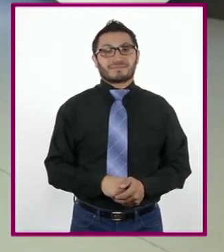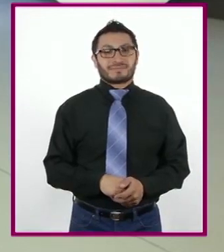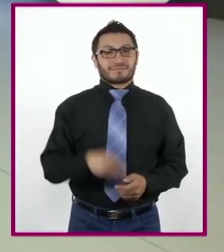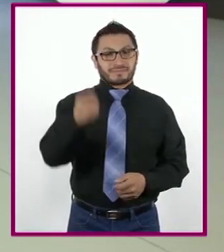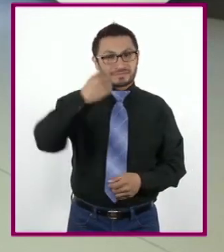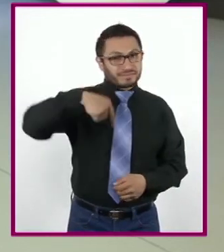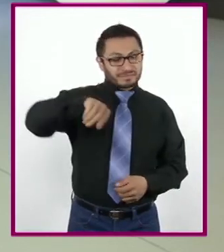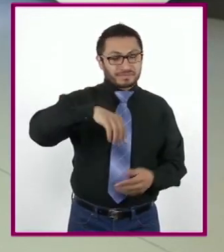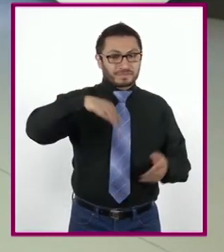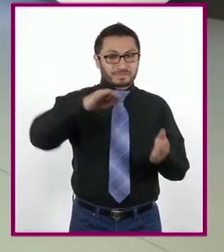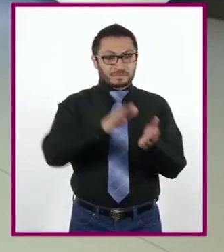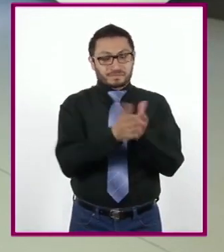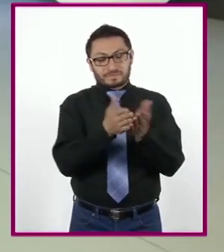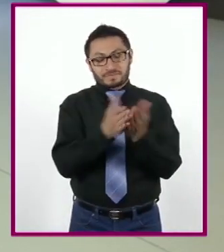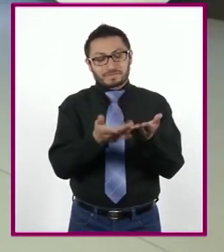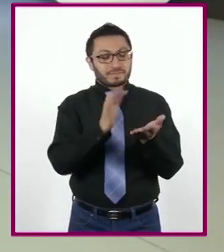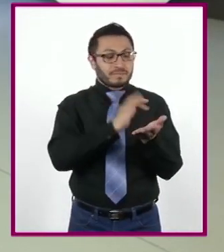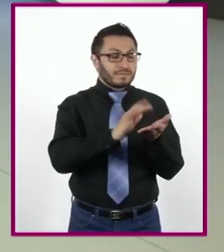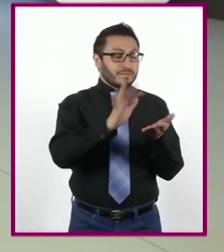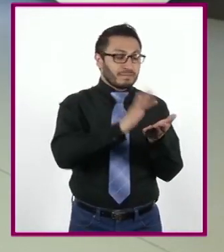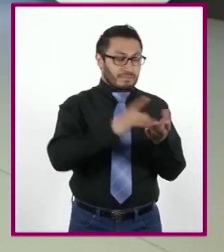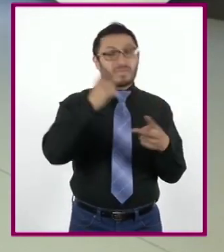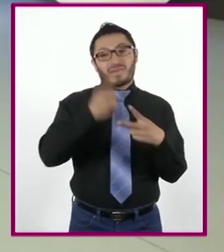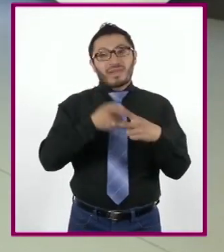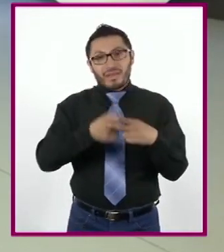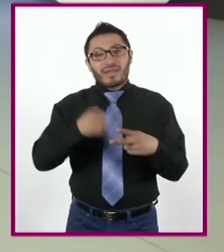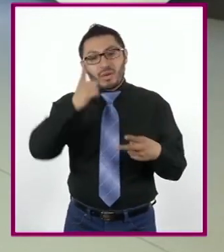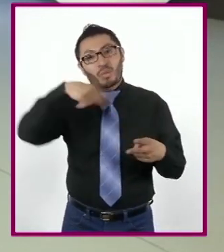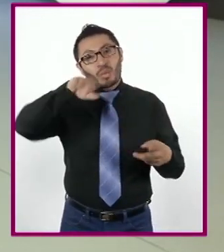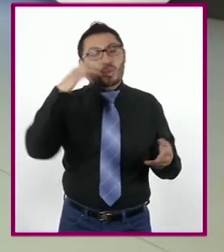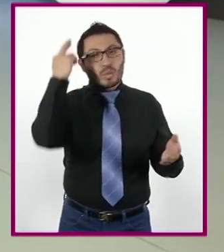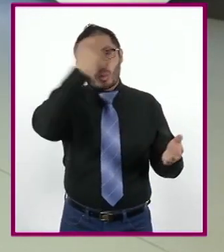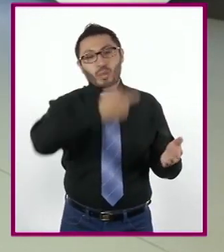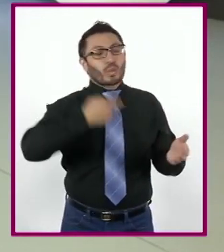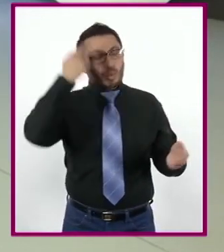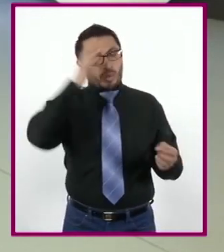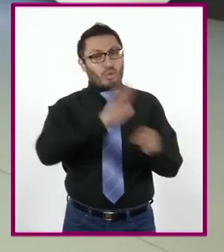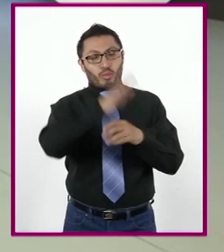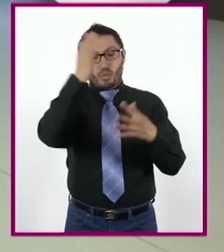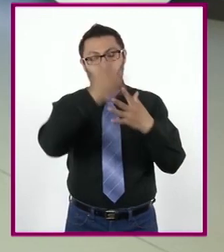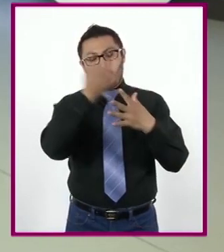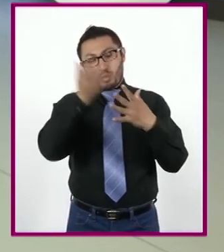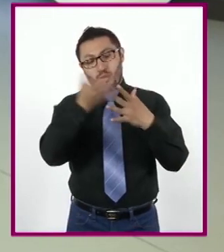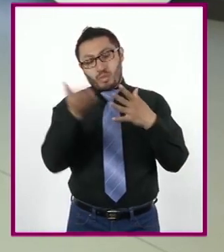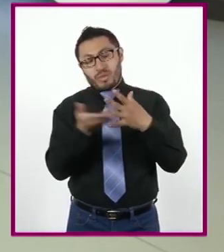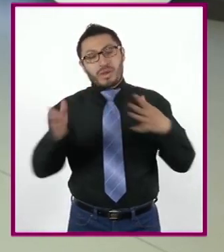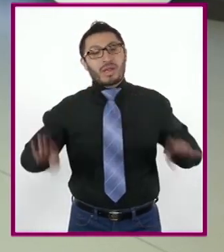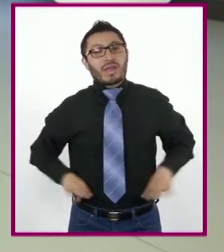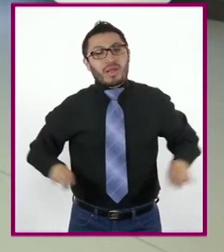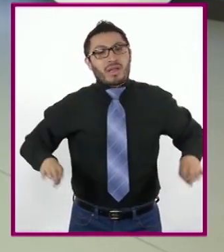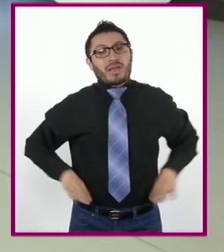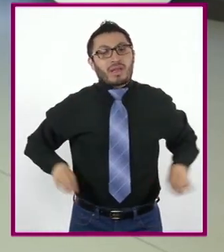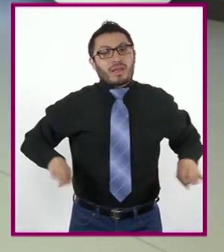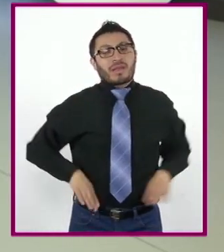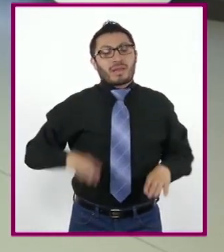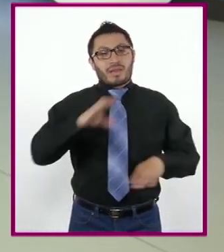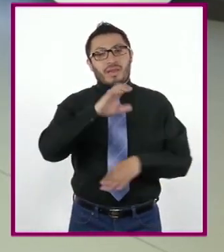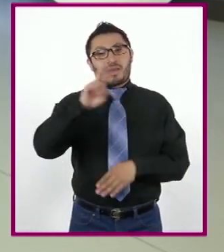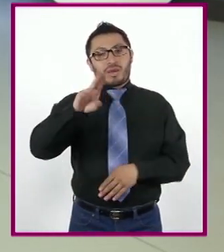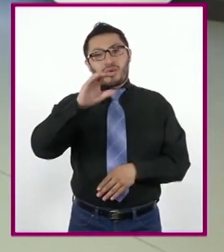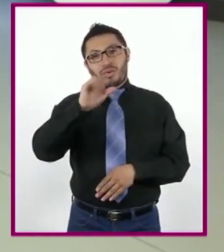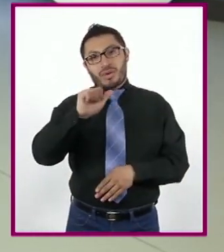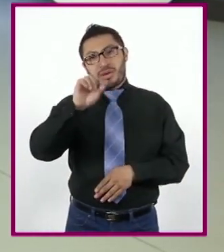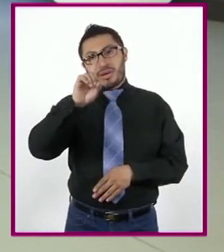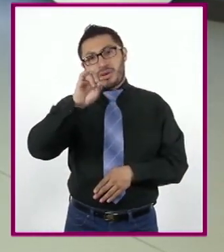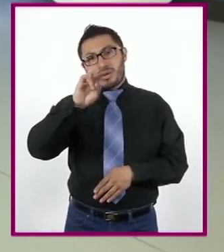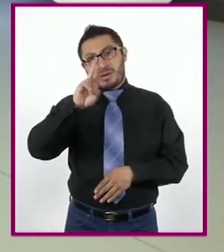a revisar en su libro de texto de matemáticas la clasificación y propiedades de los cuadriláteros. Si